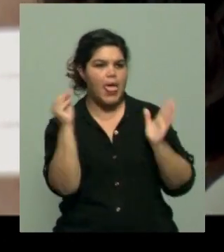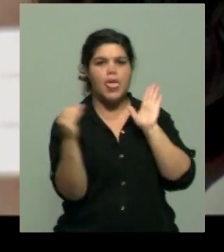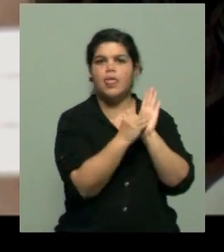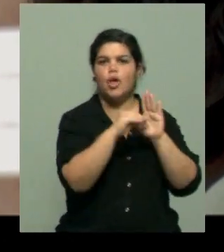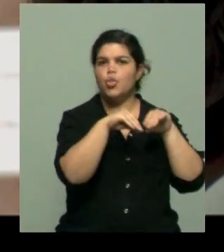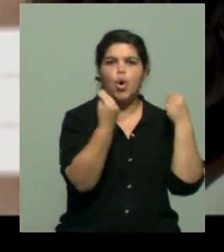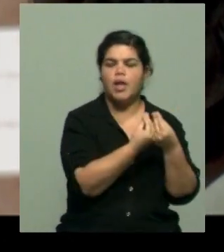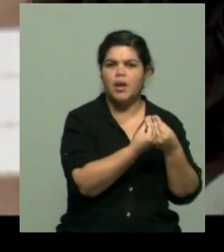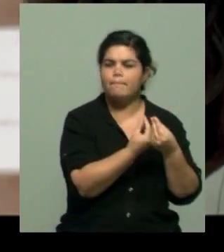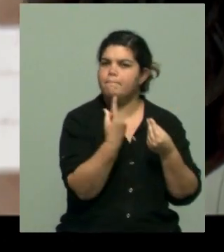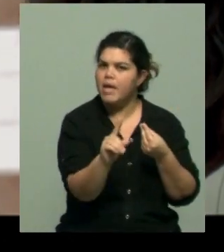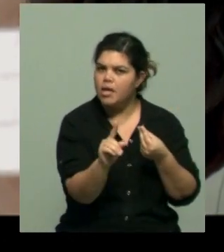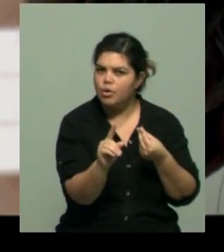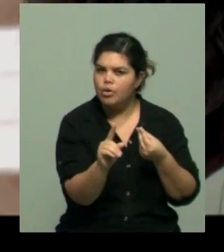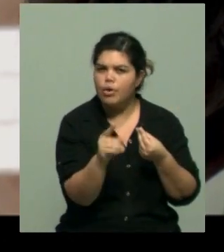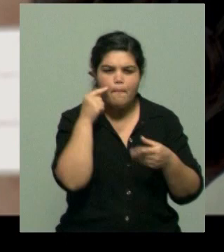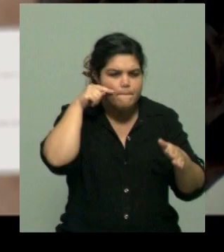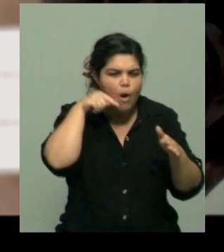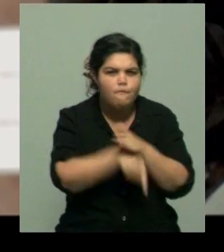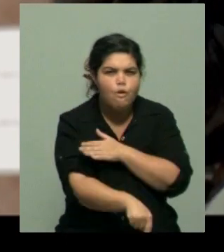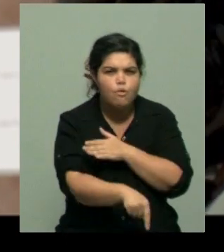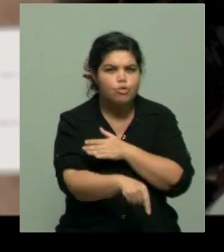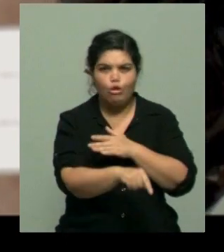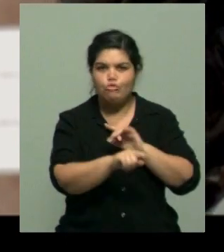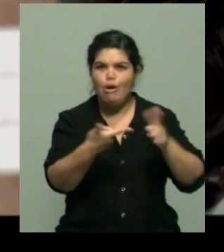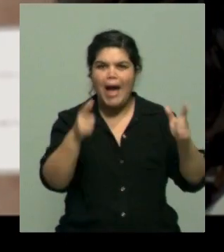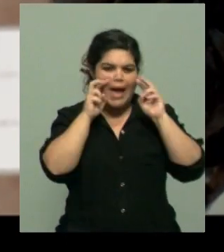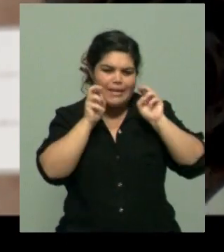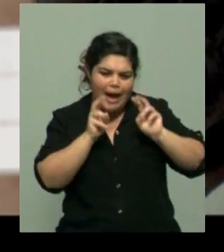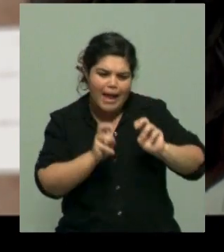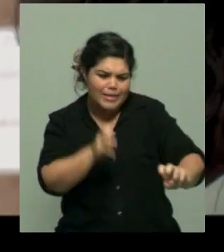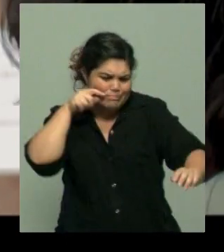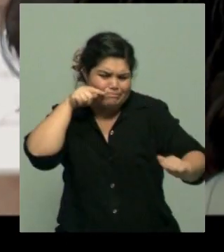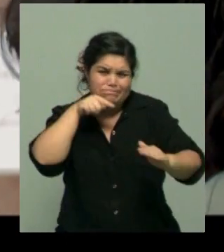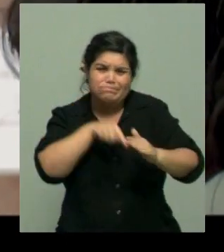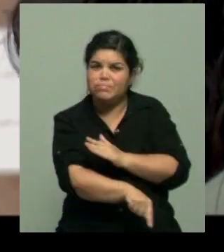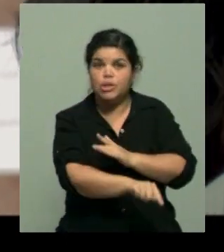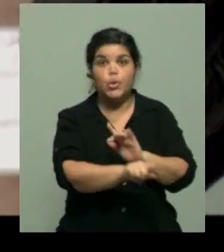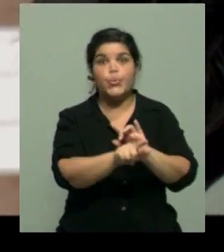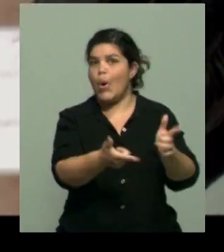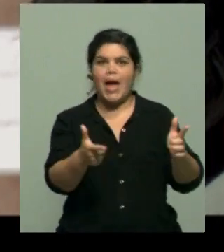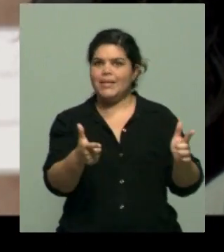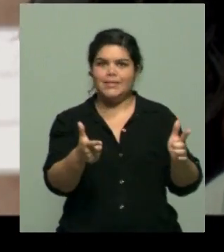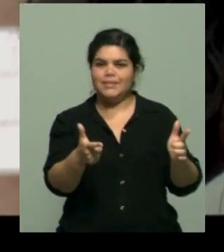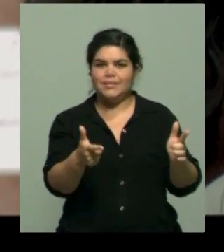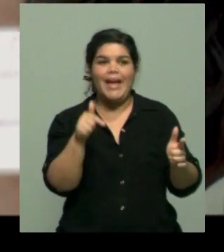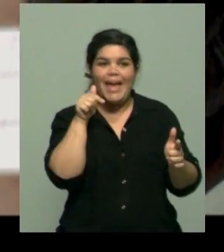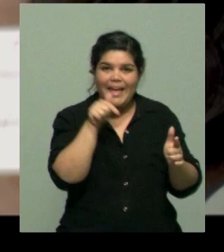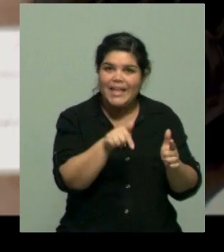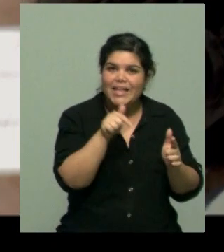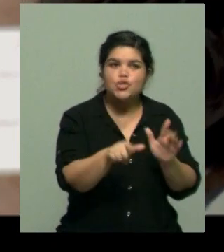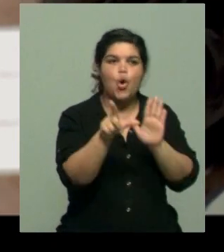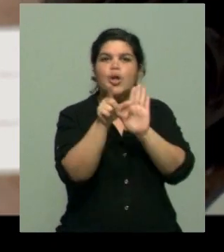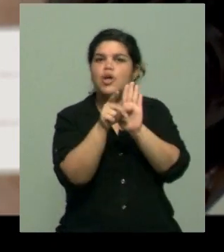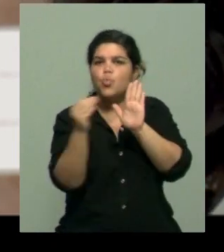sin tener en cuenta todo el trasfondo que esto implica, o todo el andamiaje previo para poder alcanzar